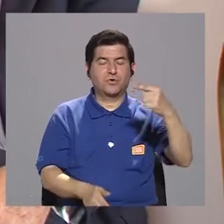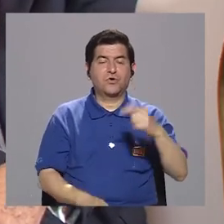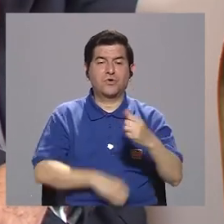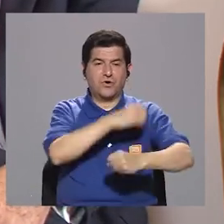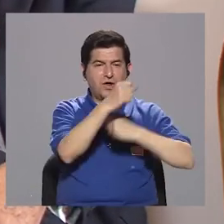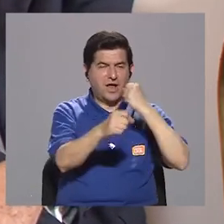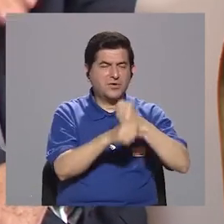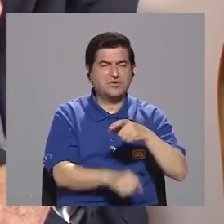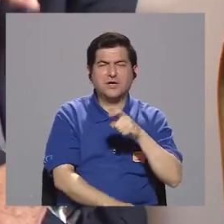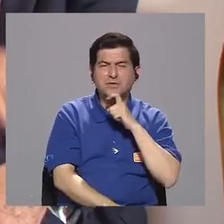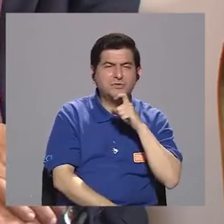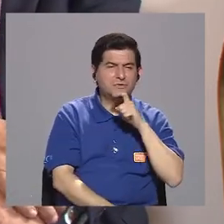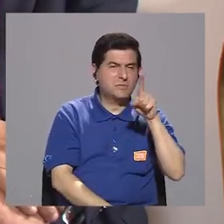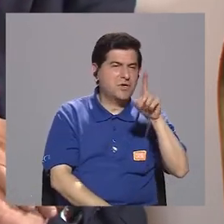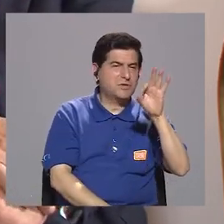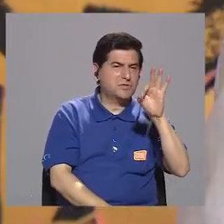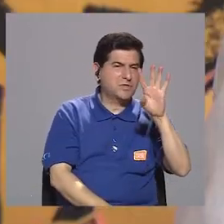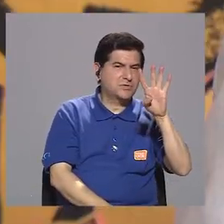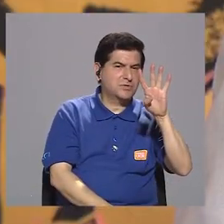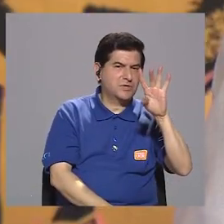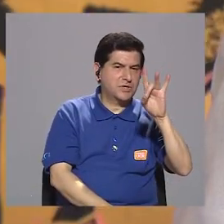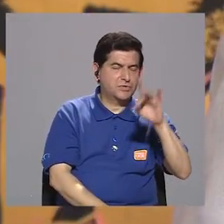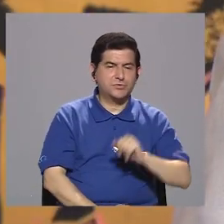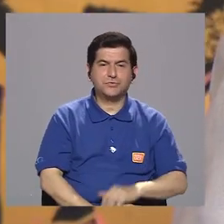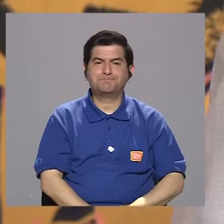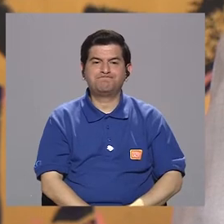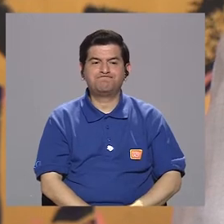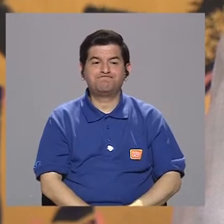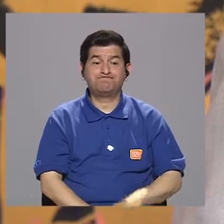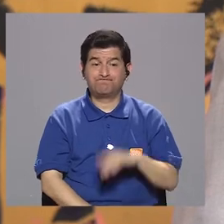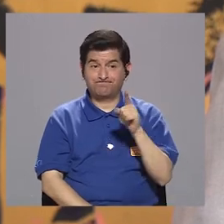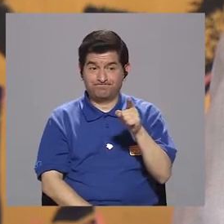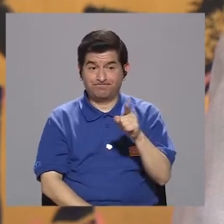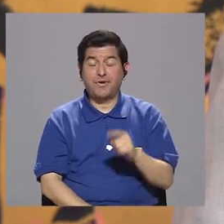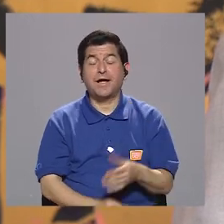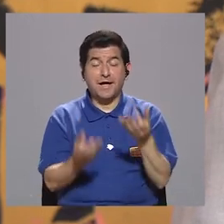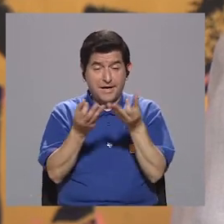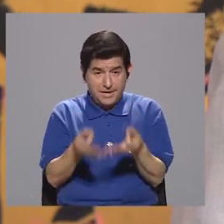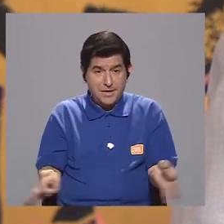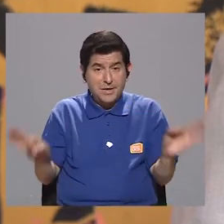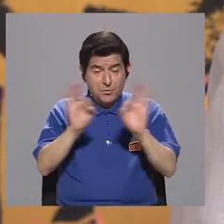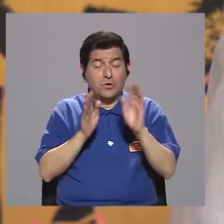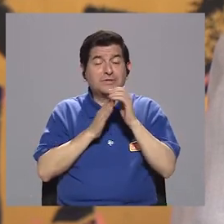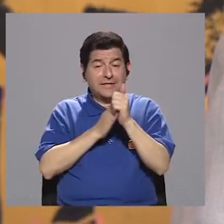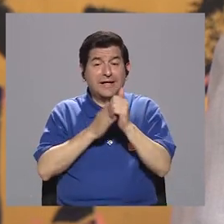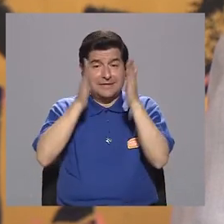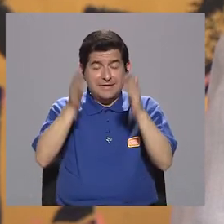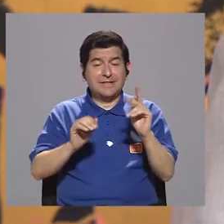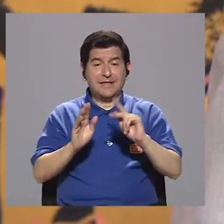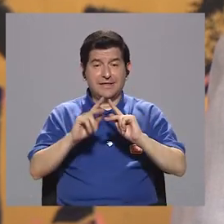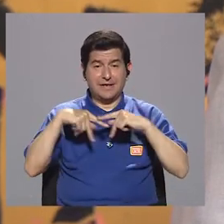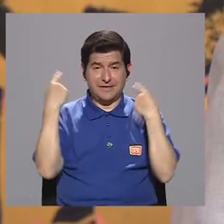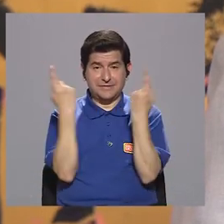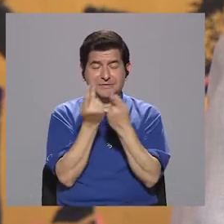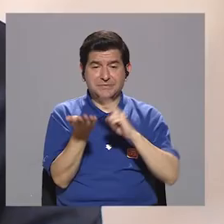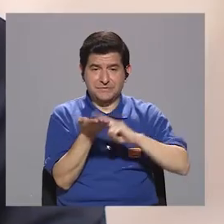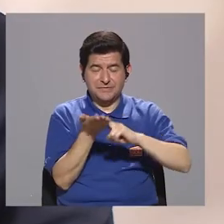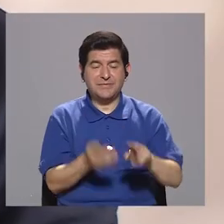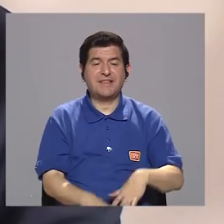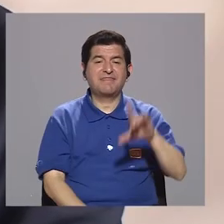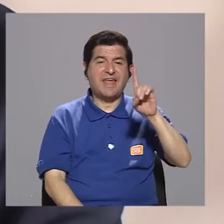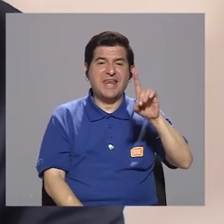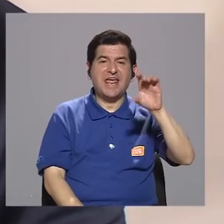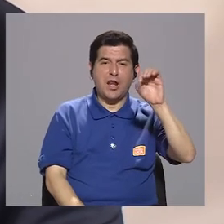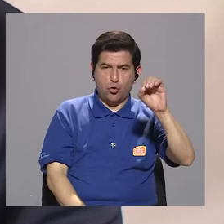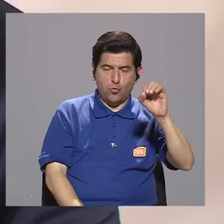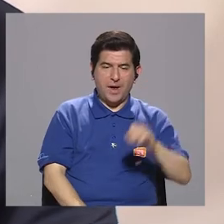esos años turbulentos del 48, ¿verdad? Ahí había significativos dirigentes del Partido de Liberación como don Daniel